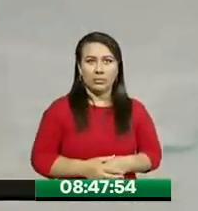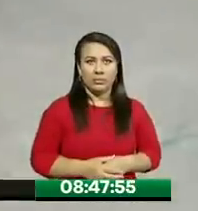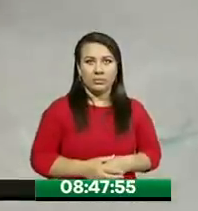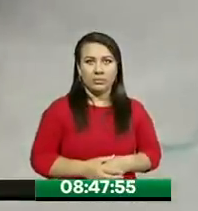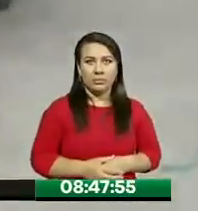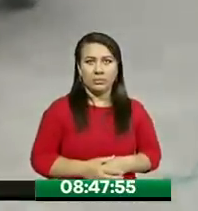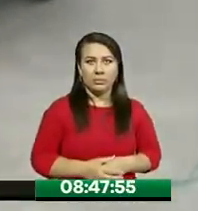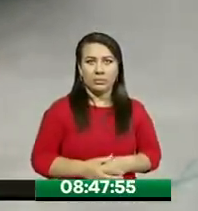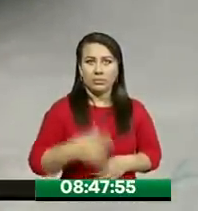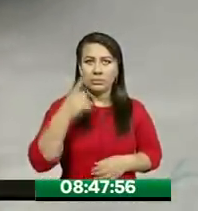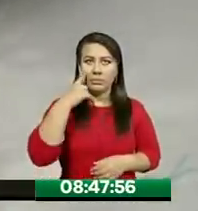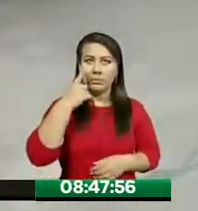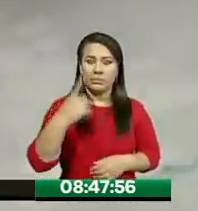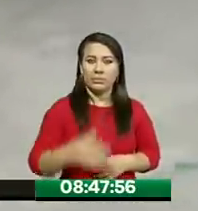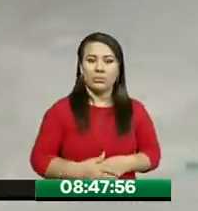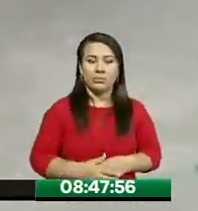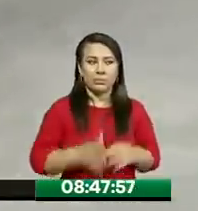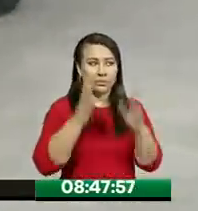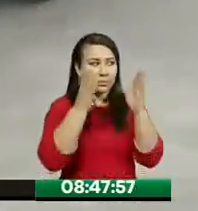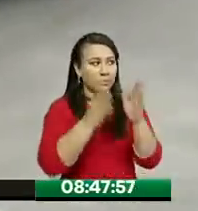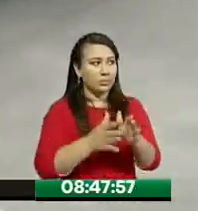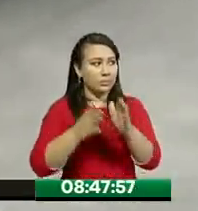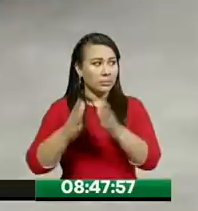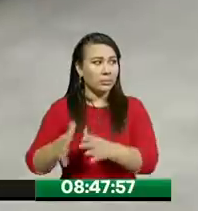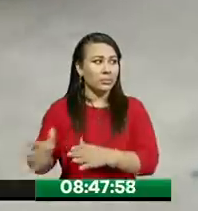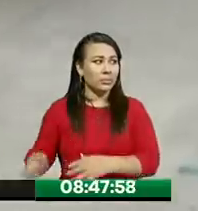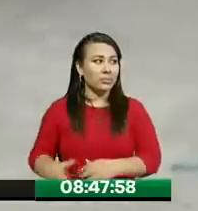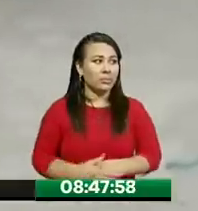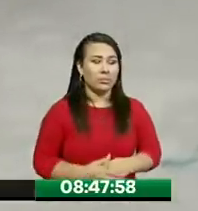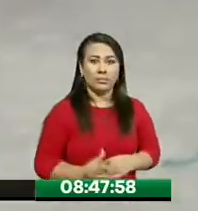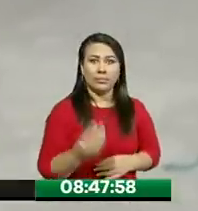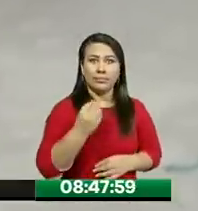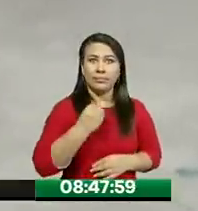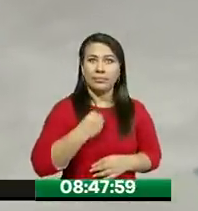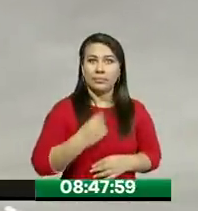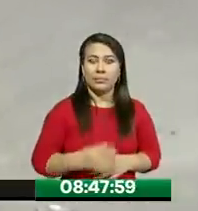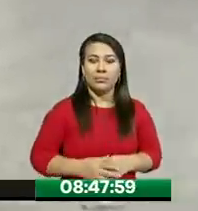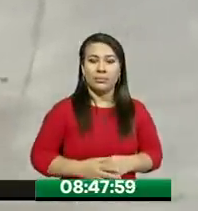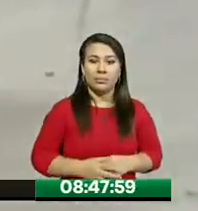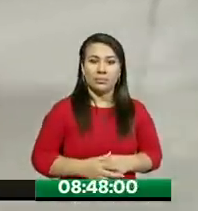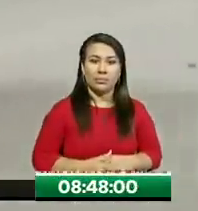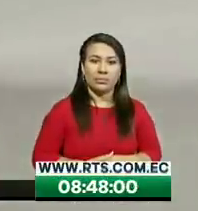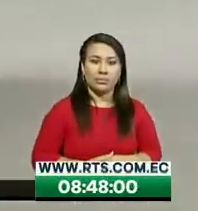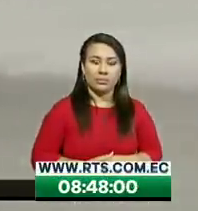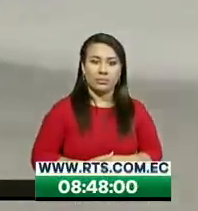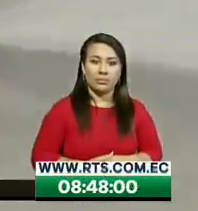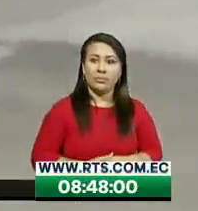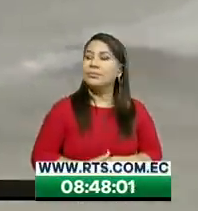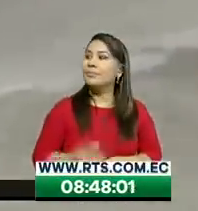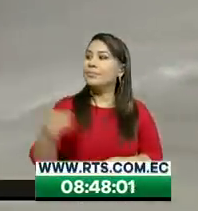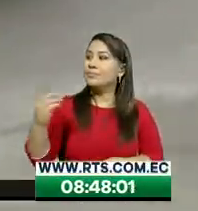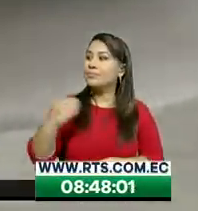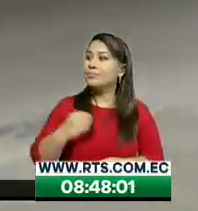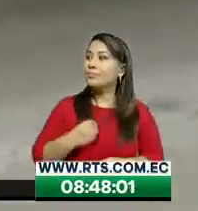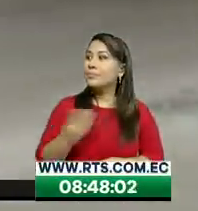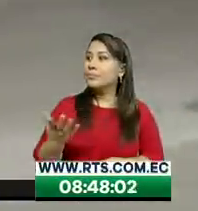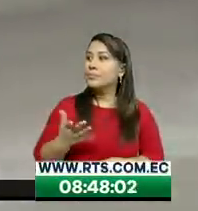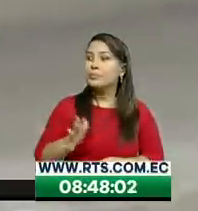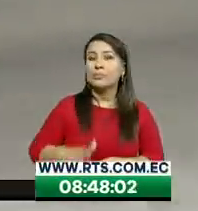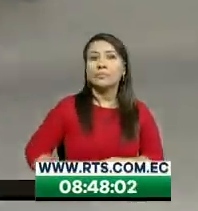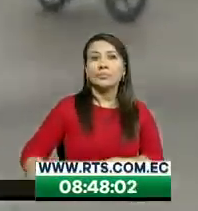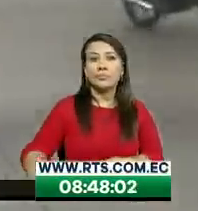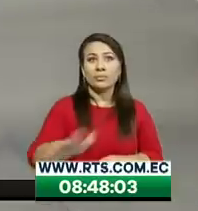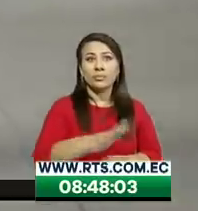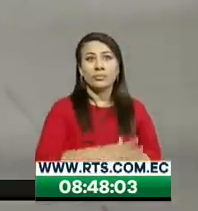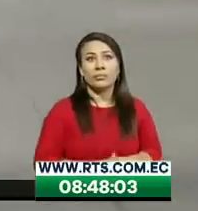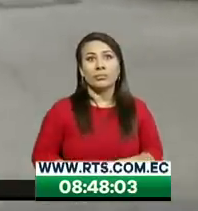para así burlar el control policial. La niña vemos que ha salido recién de clases y tenía en un mandil la sustancia. ¿Y a